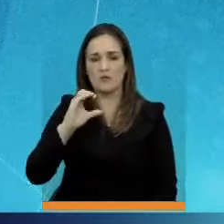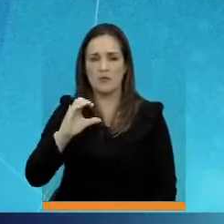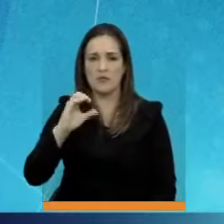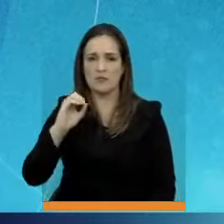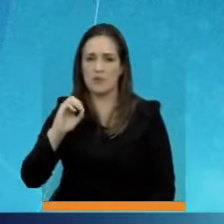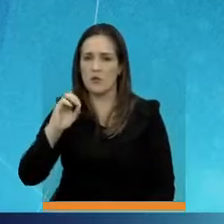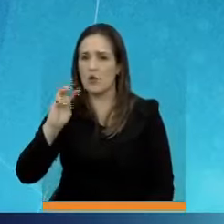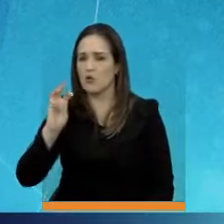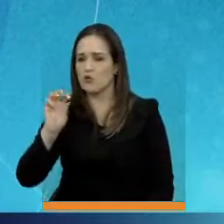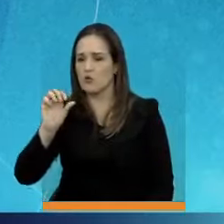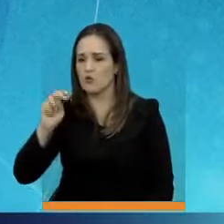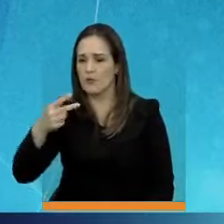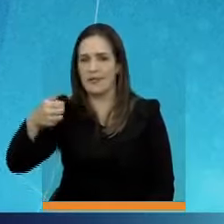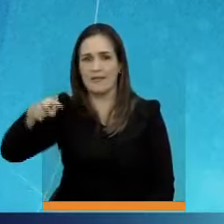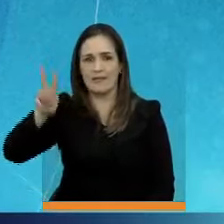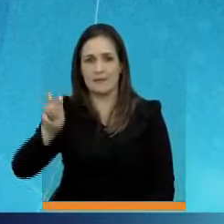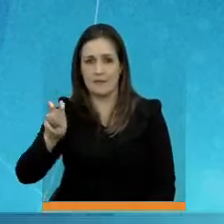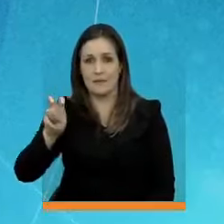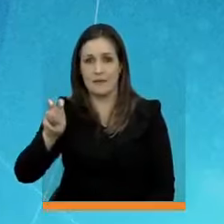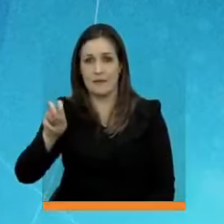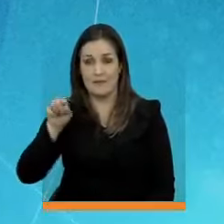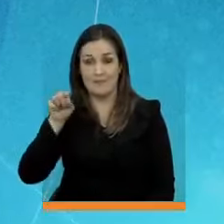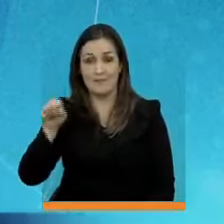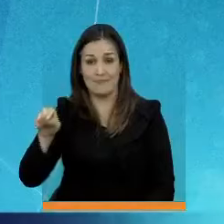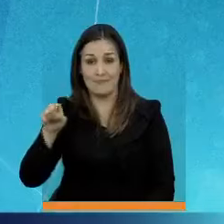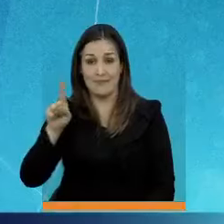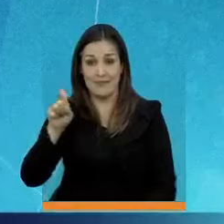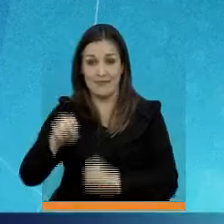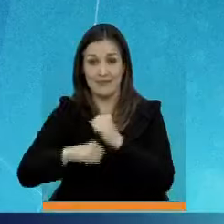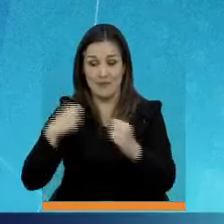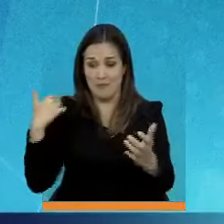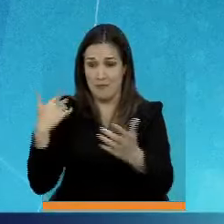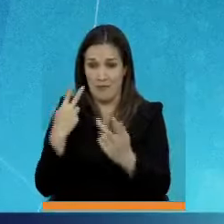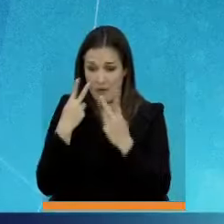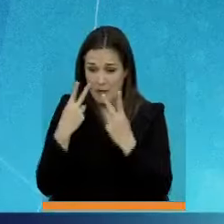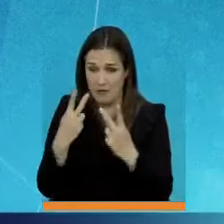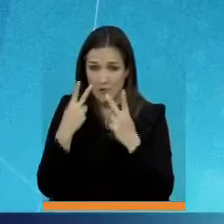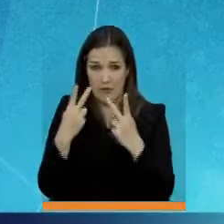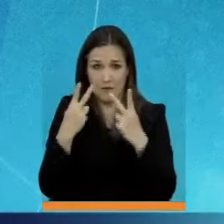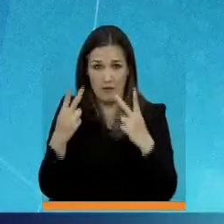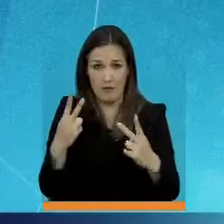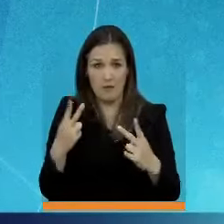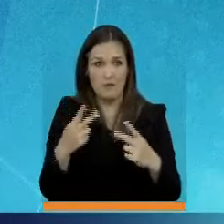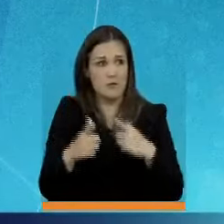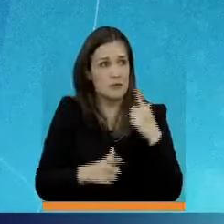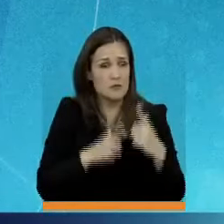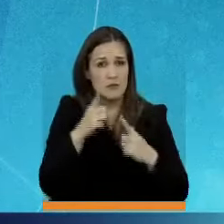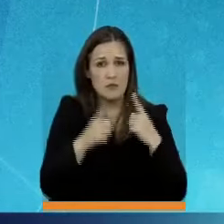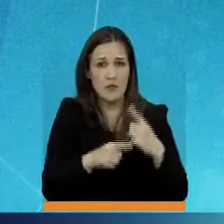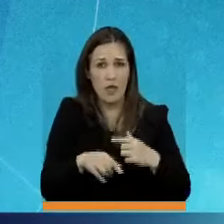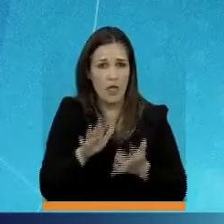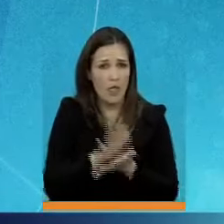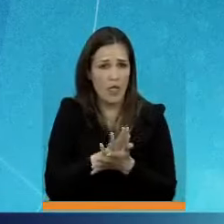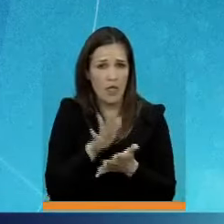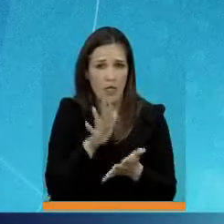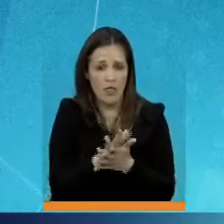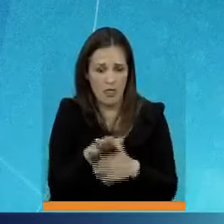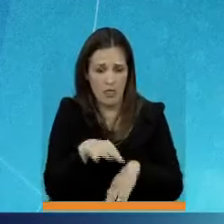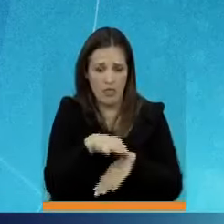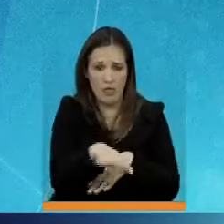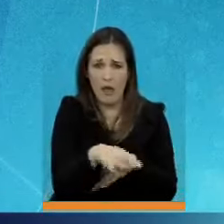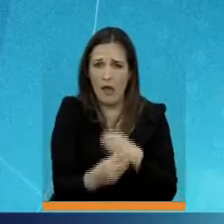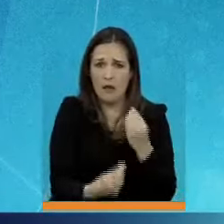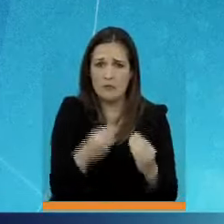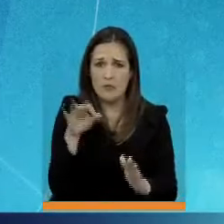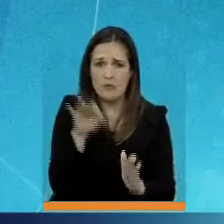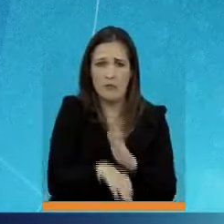ABOC08-2017. 6 años de impunidad, 6 años de batalla jurídica.